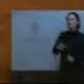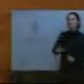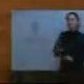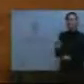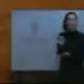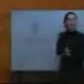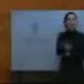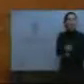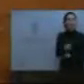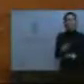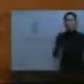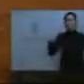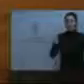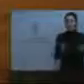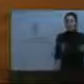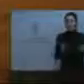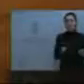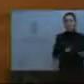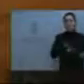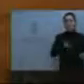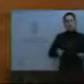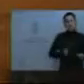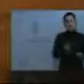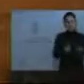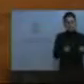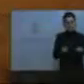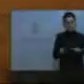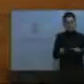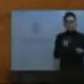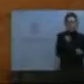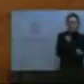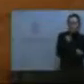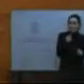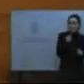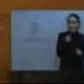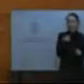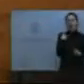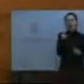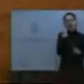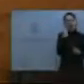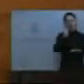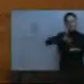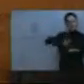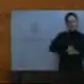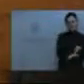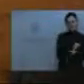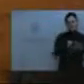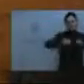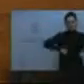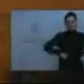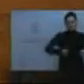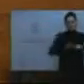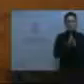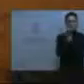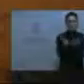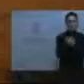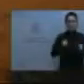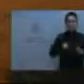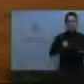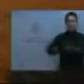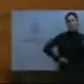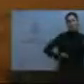también una cosa. Los alcaldes a los que usted se refiere se enteraron de la firma de este acuerdo a través de la